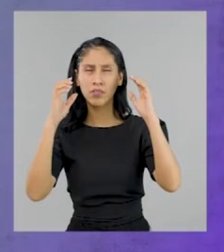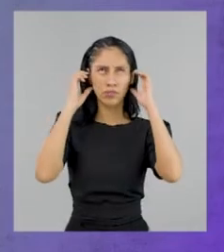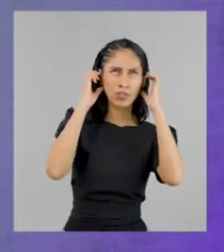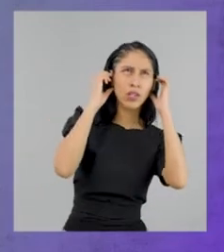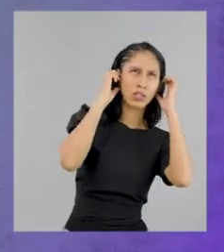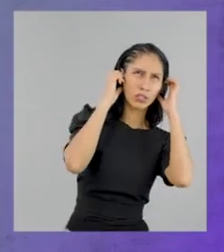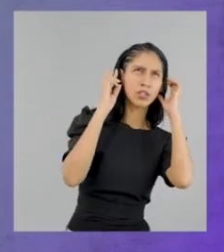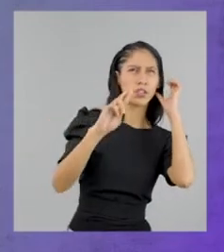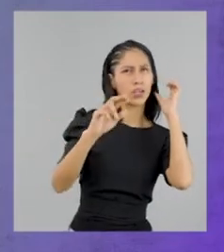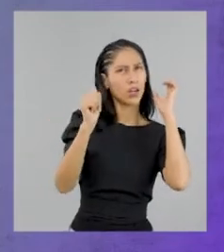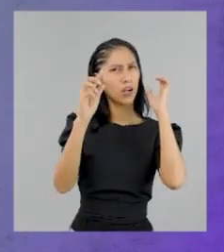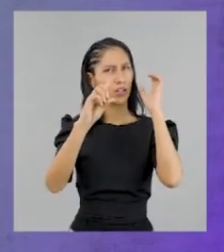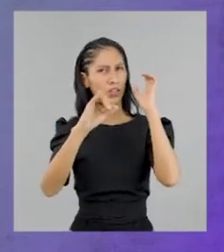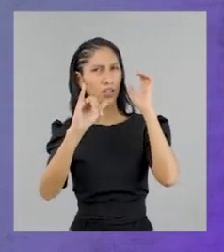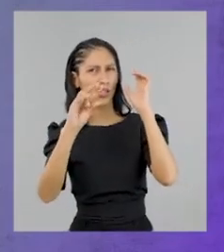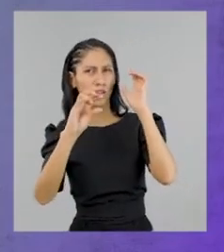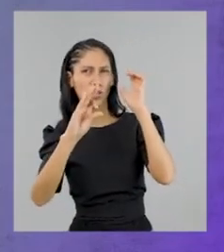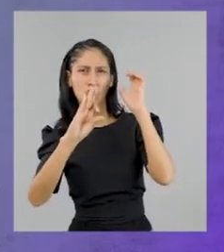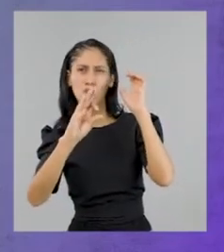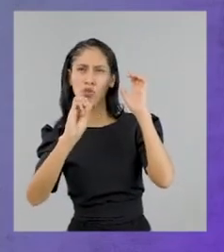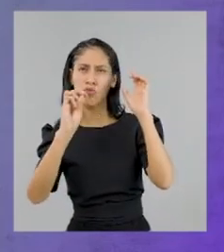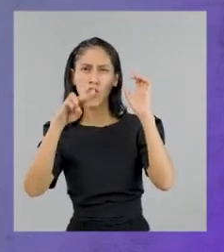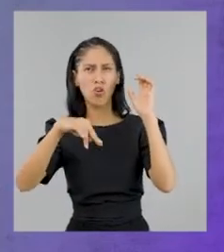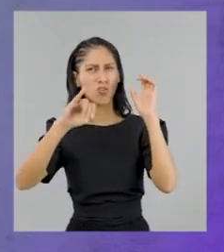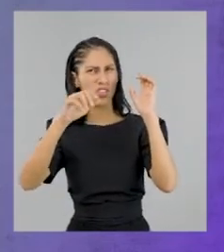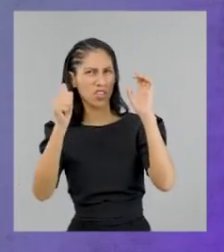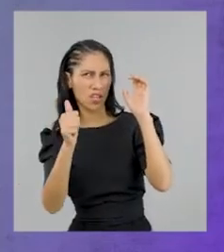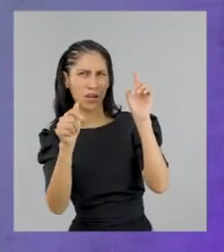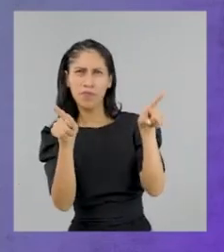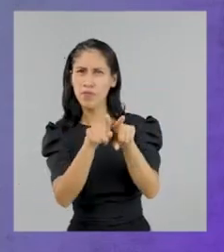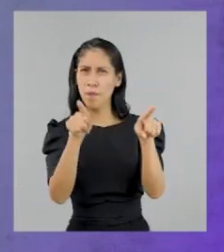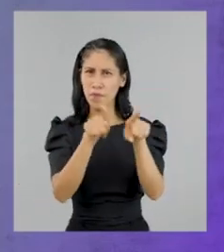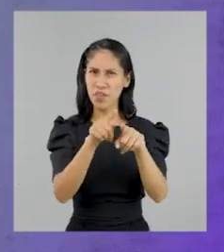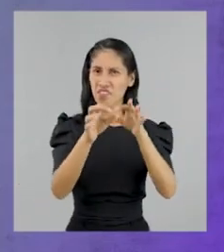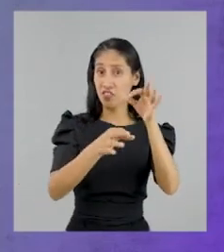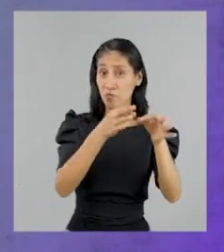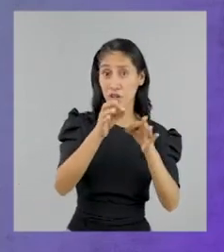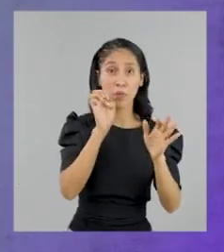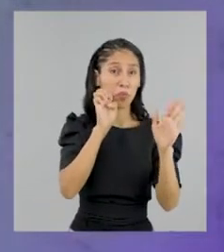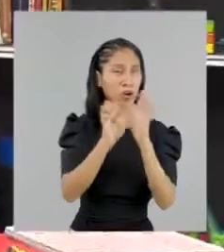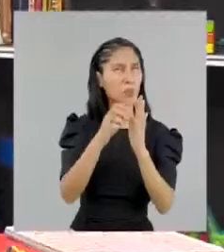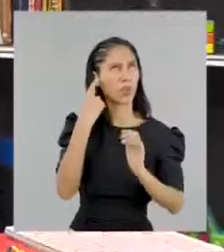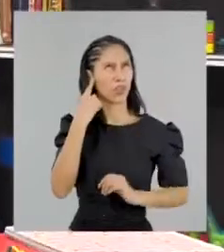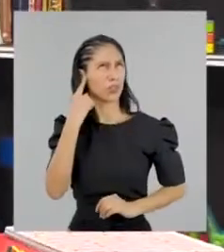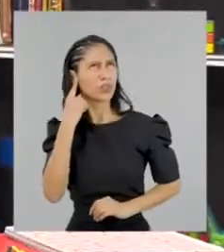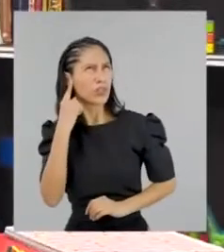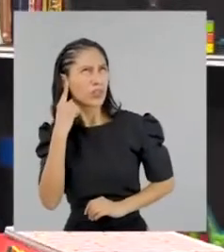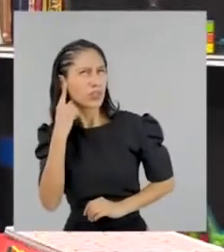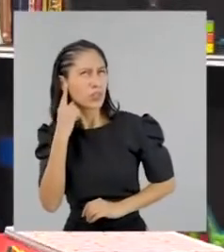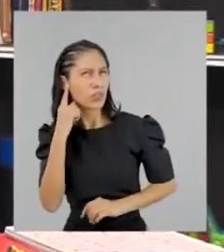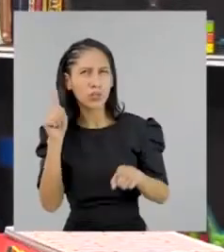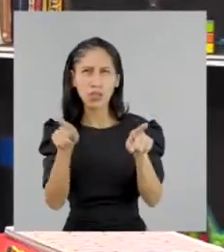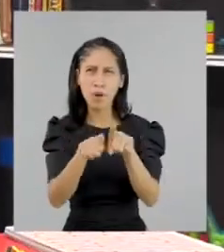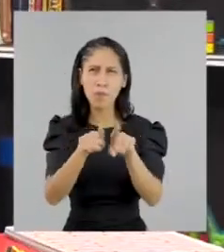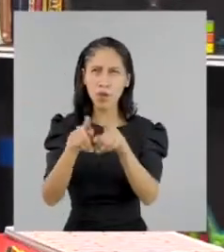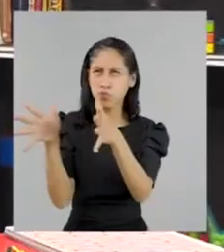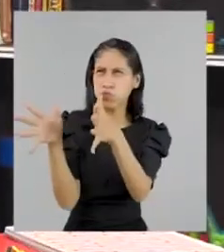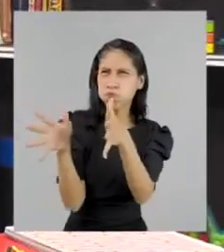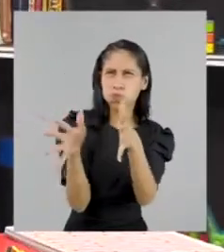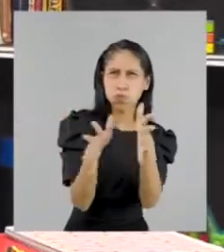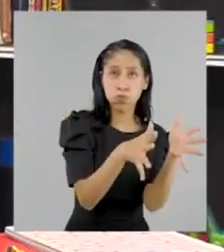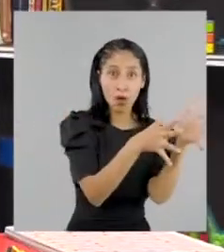es la radiofonía. Se utilizan también para explicar algunos fenómenos físicos como el sonido, el flujo de